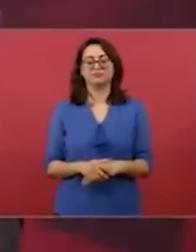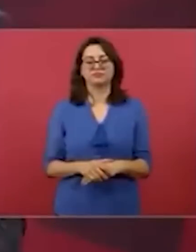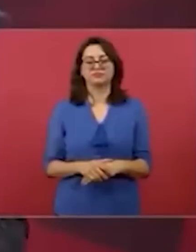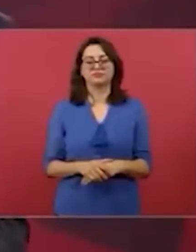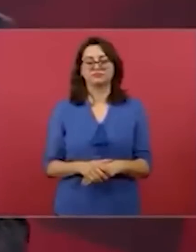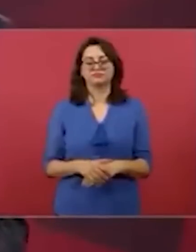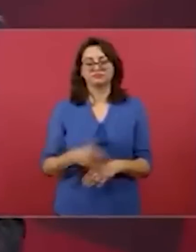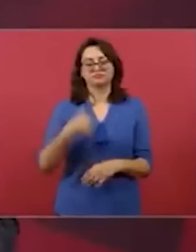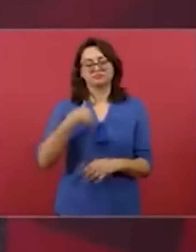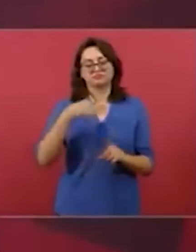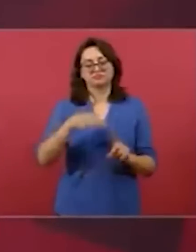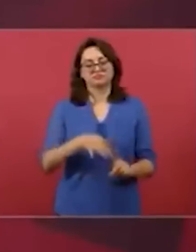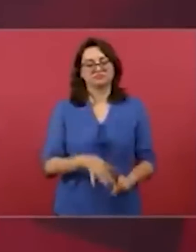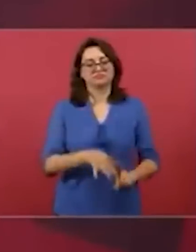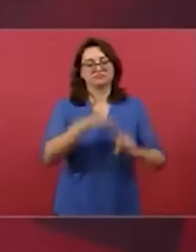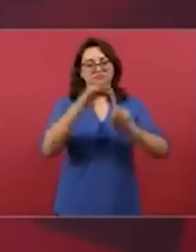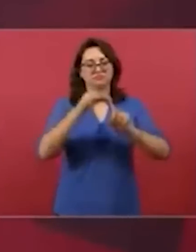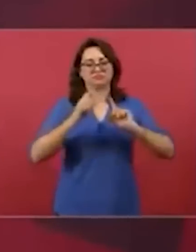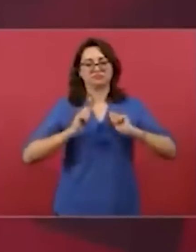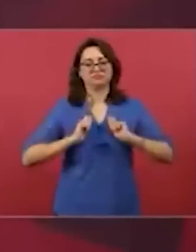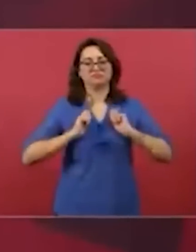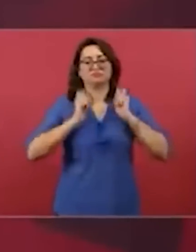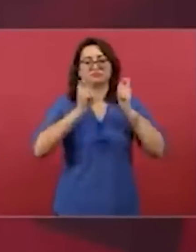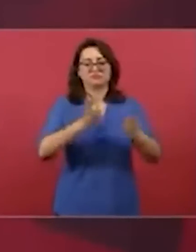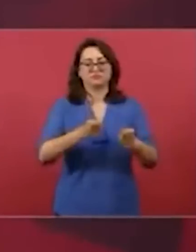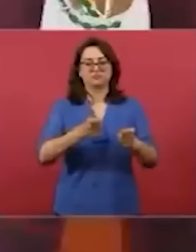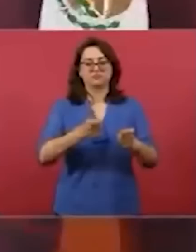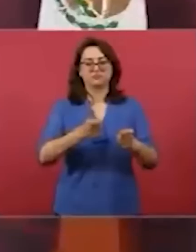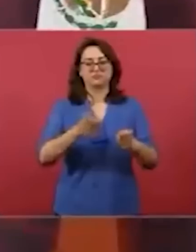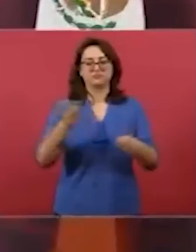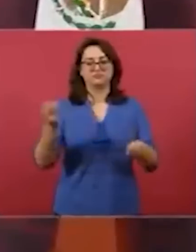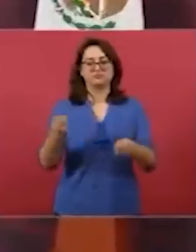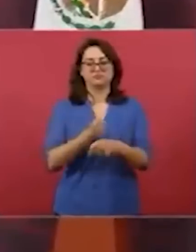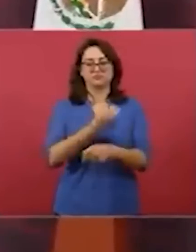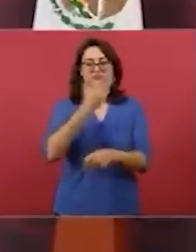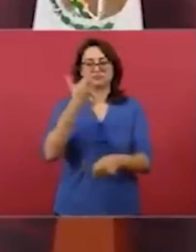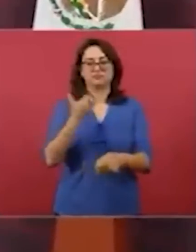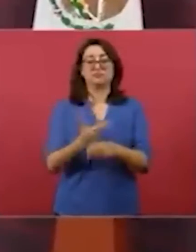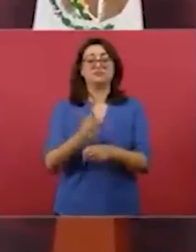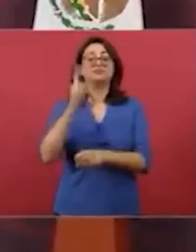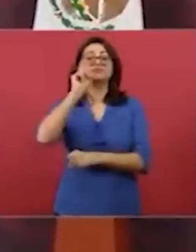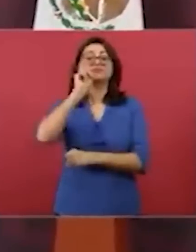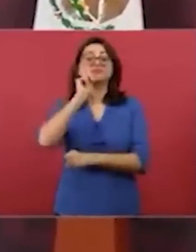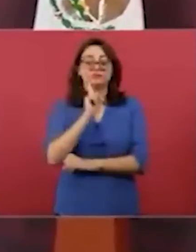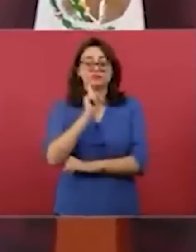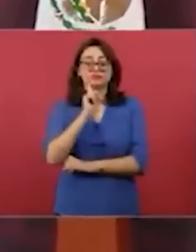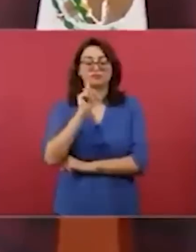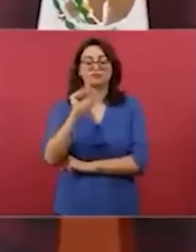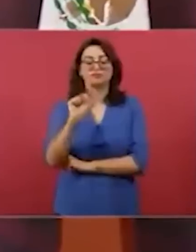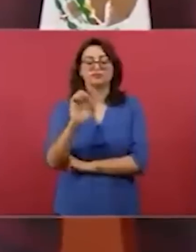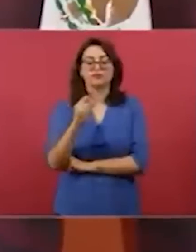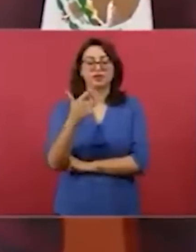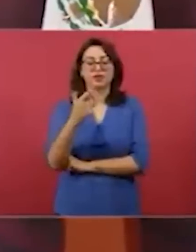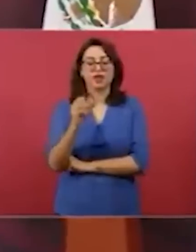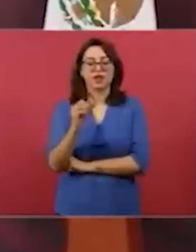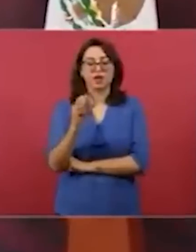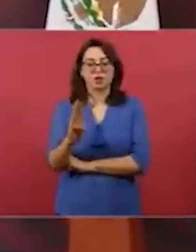mis facultades, como secretaria de Gobernación